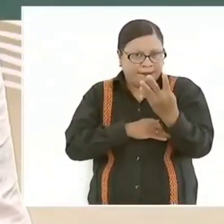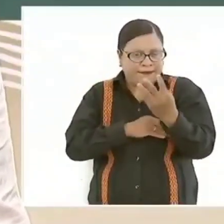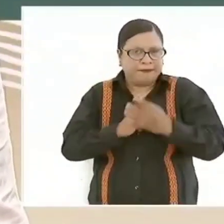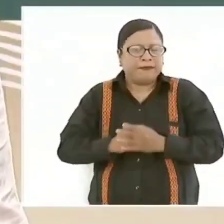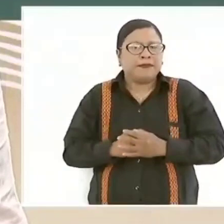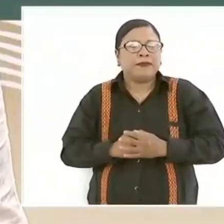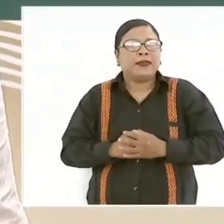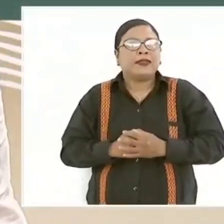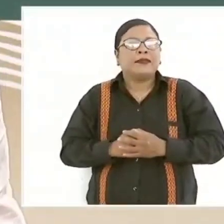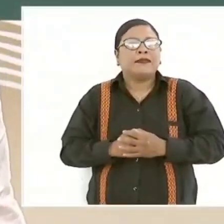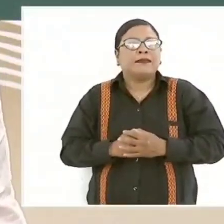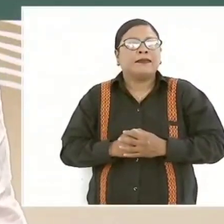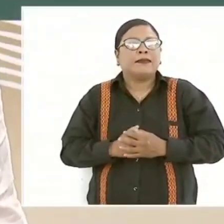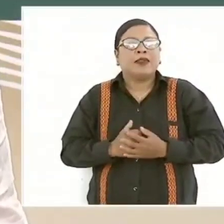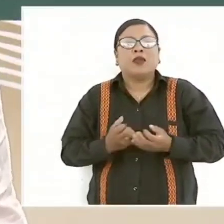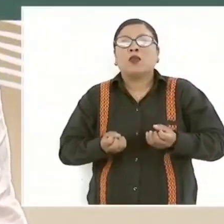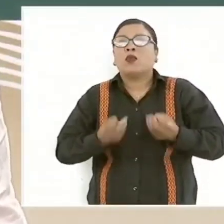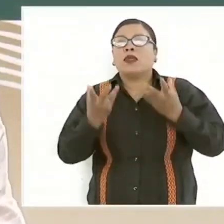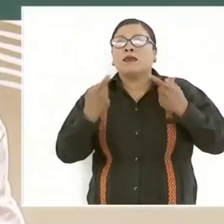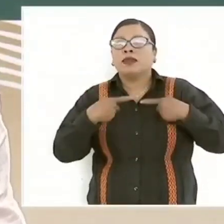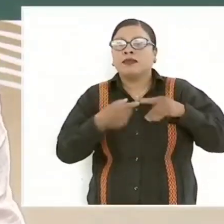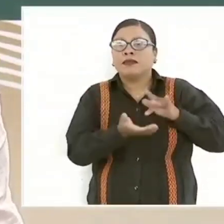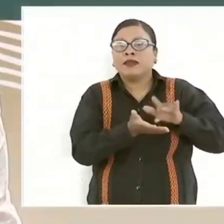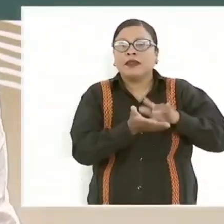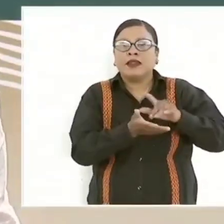28.774. Y los beneficiarios son